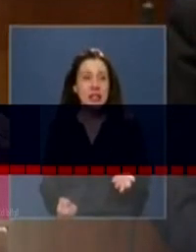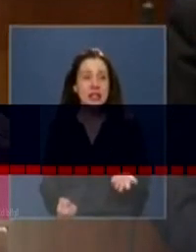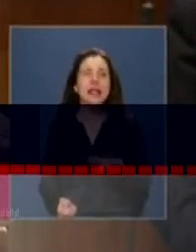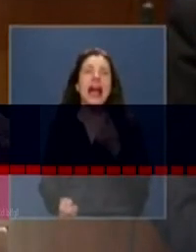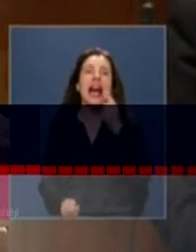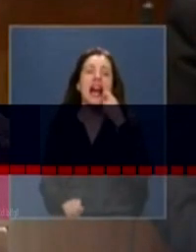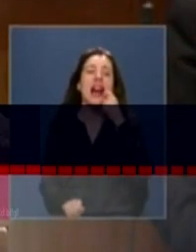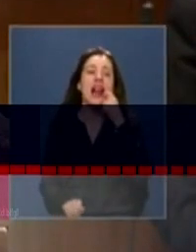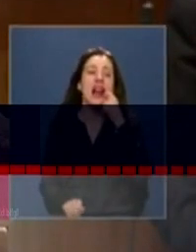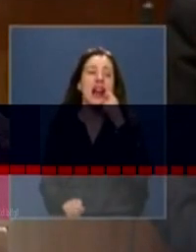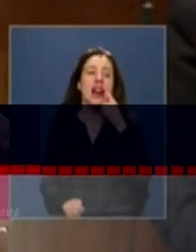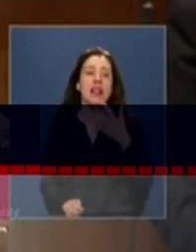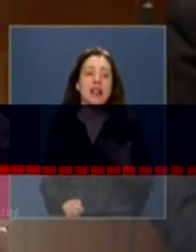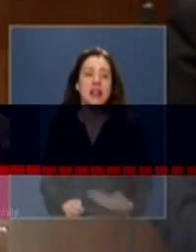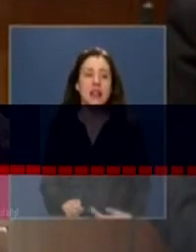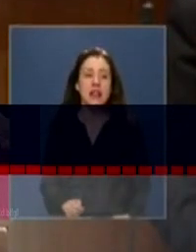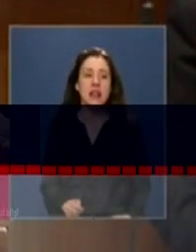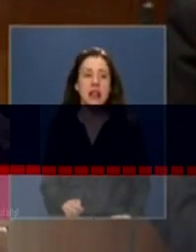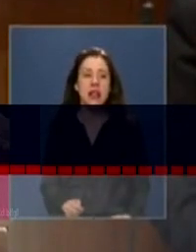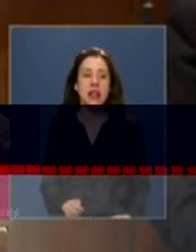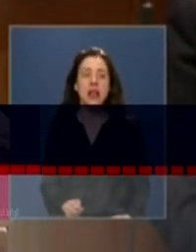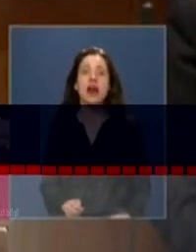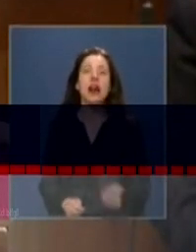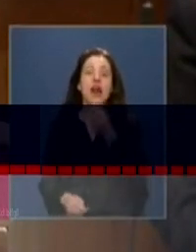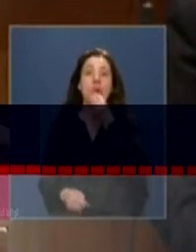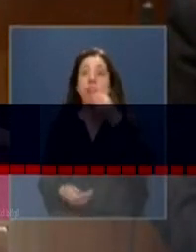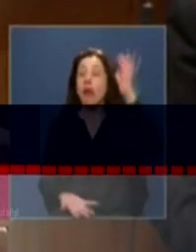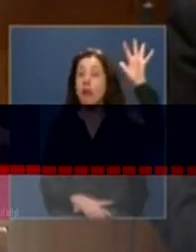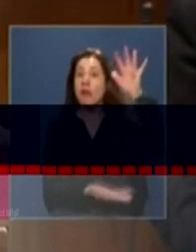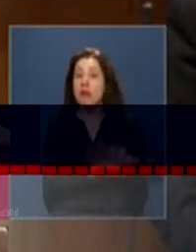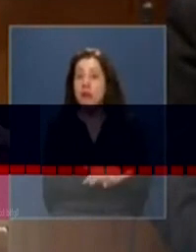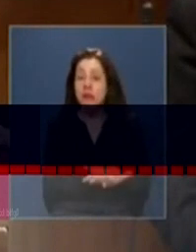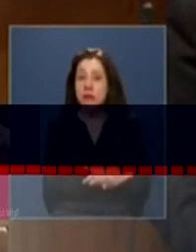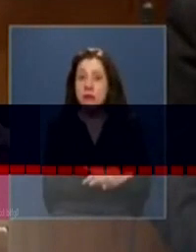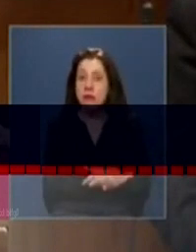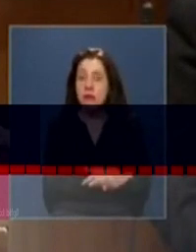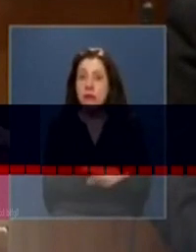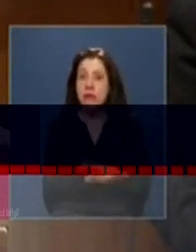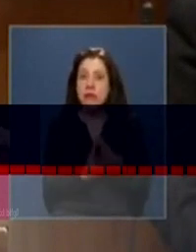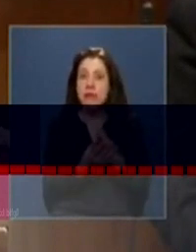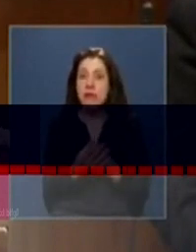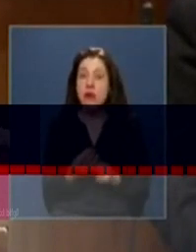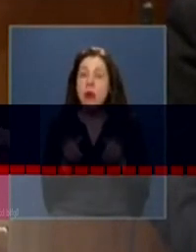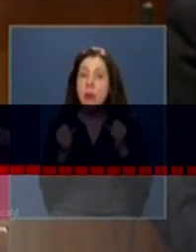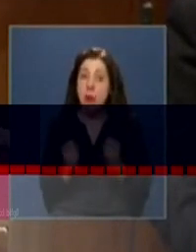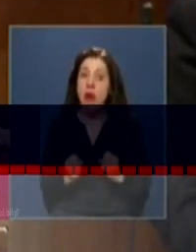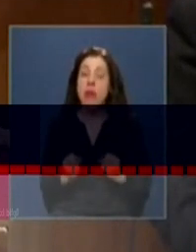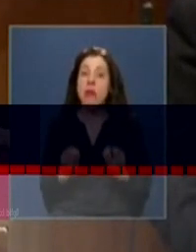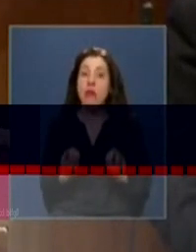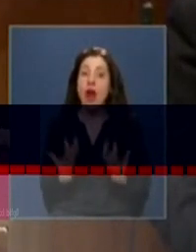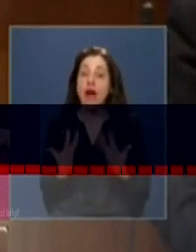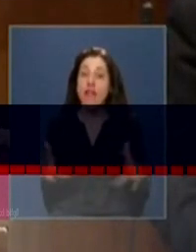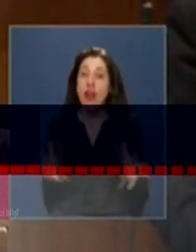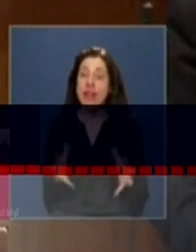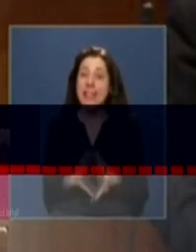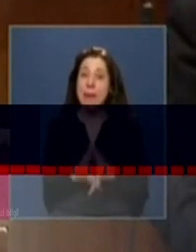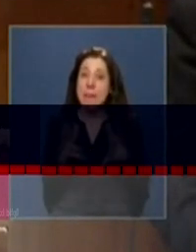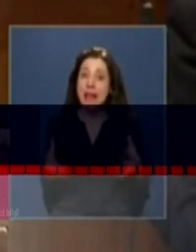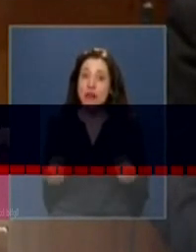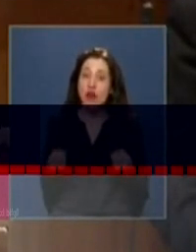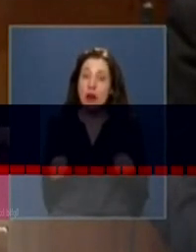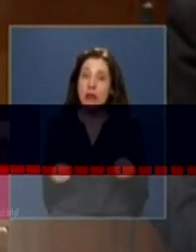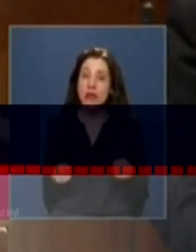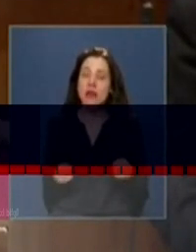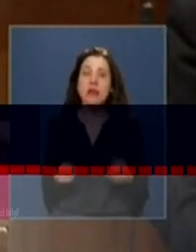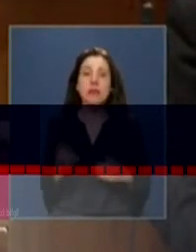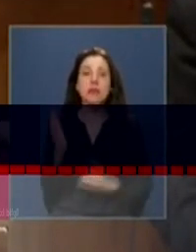Víctor Pérez Varela anunció la tarde de este martes la renuncia al Ministerio del Interior luego que la Cámara de Diputados aprobara en esta misma jornada